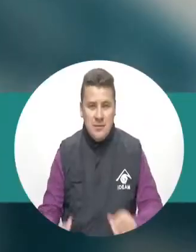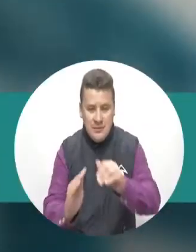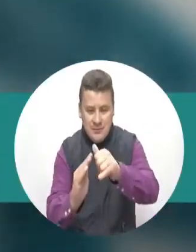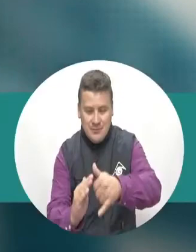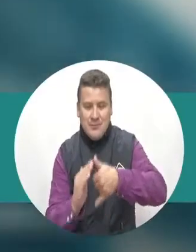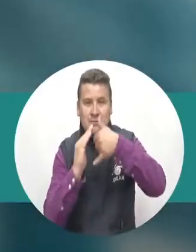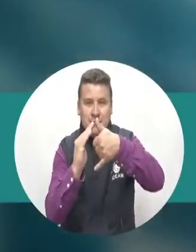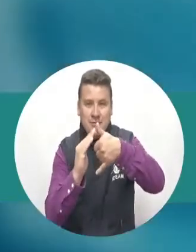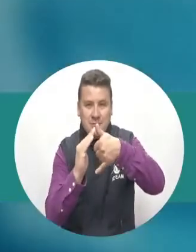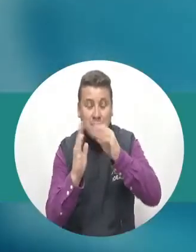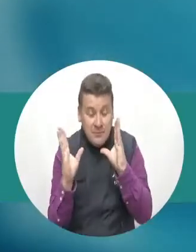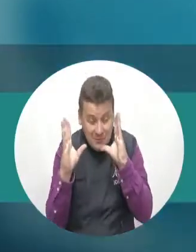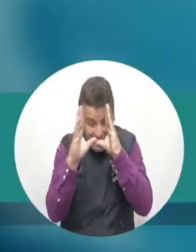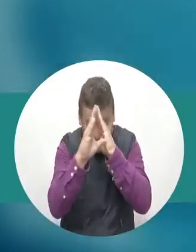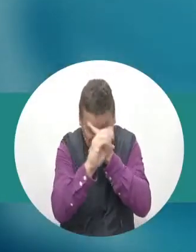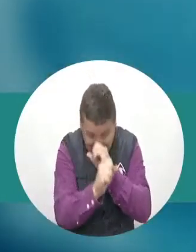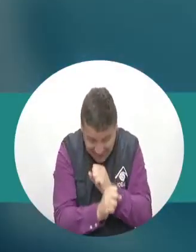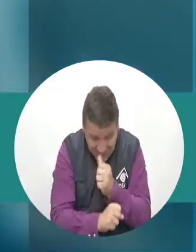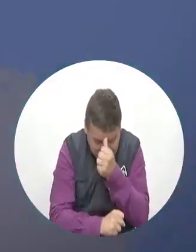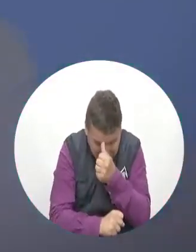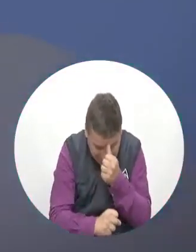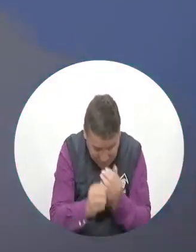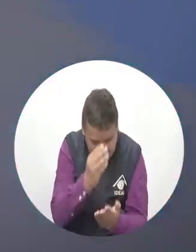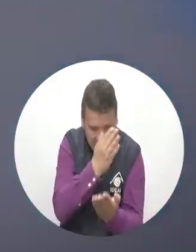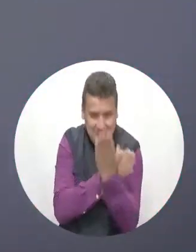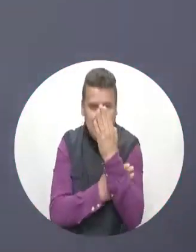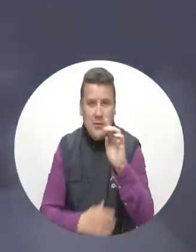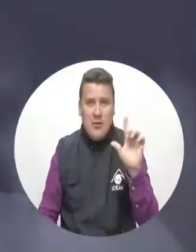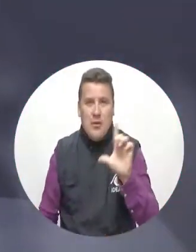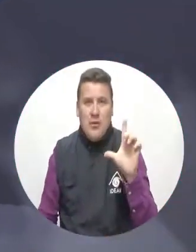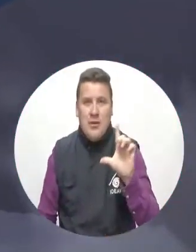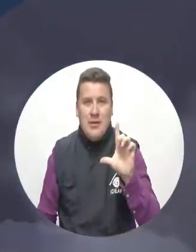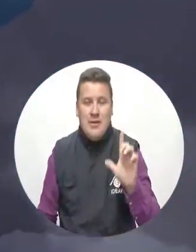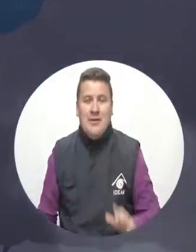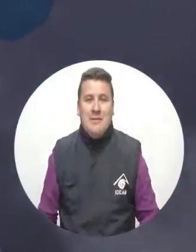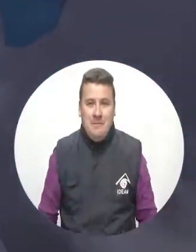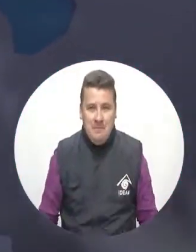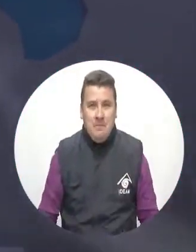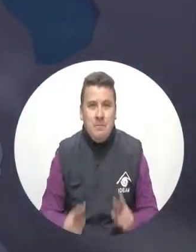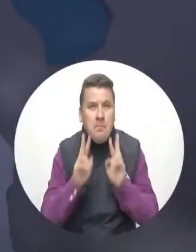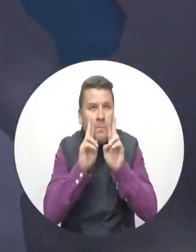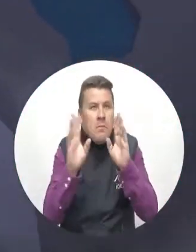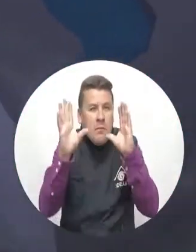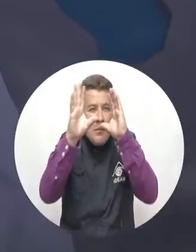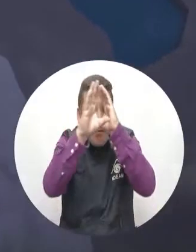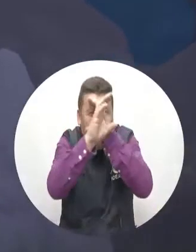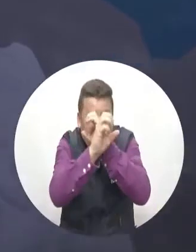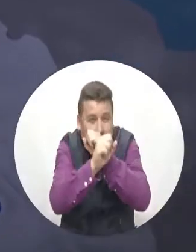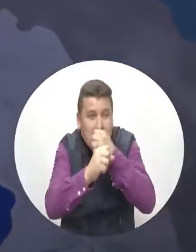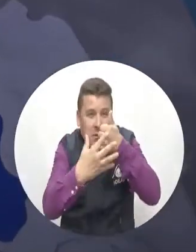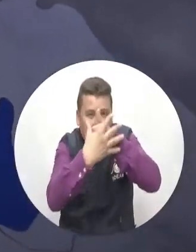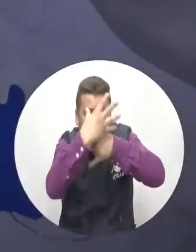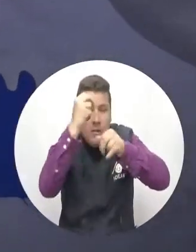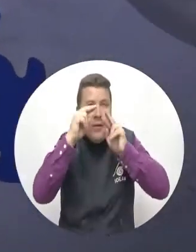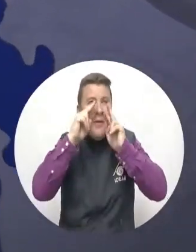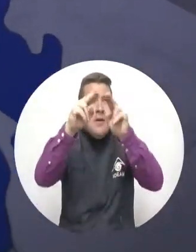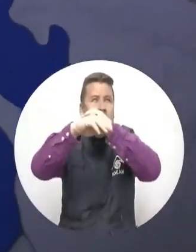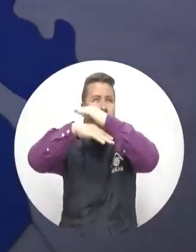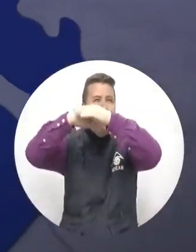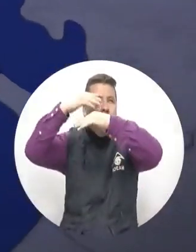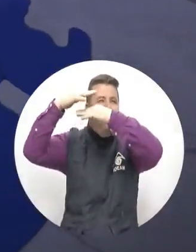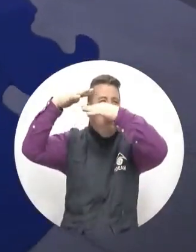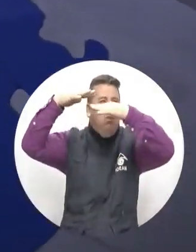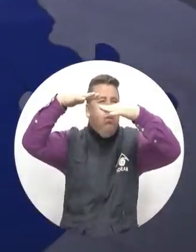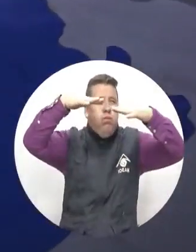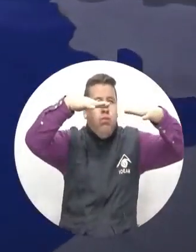pronóstico para la noche del domingo y la madrugada del lunes. Durante la noche de hoy, se espera cielo entre parcialmente nublado con predominio